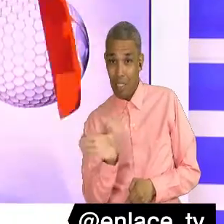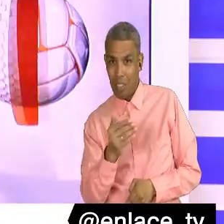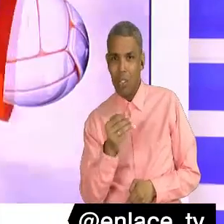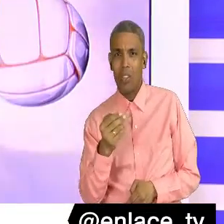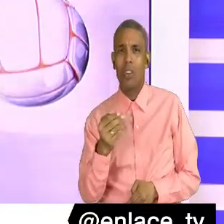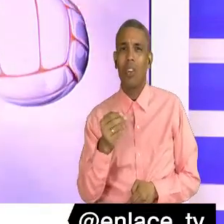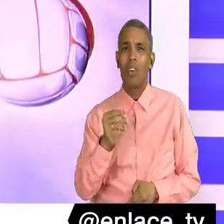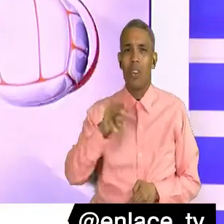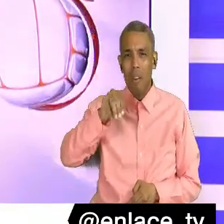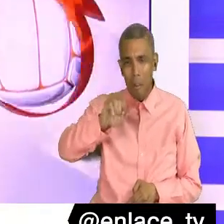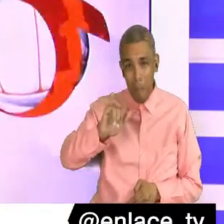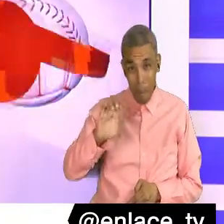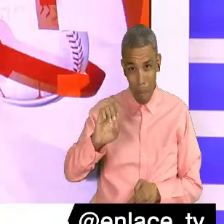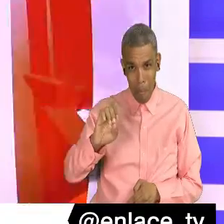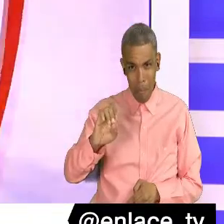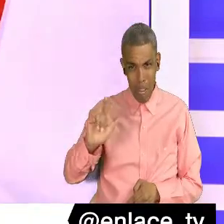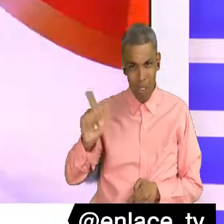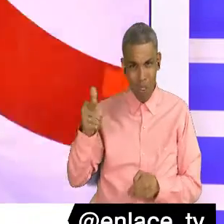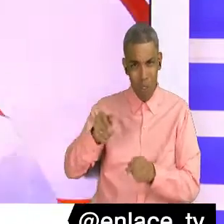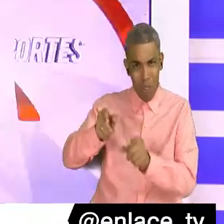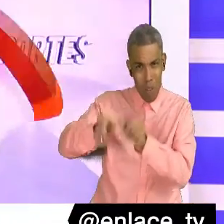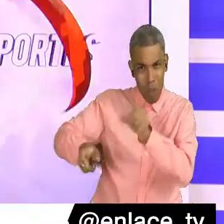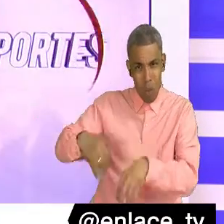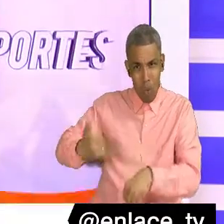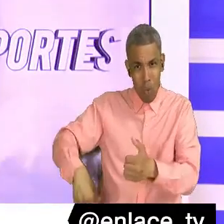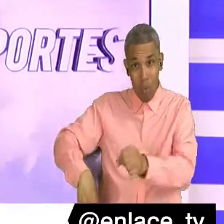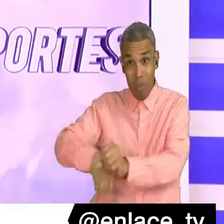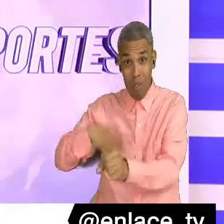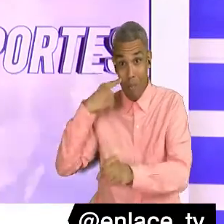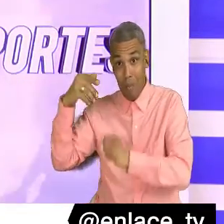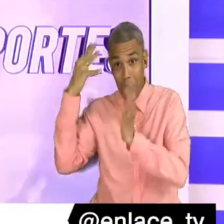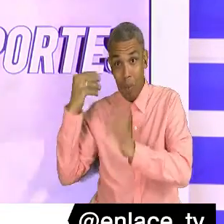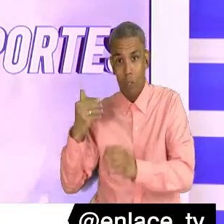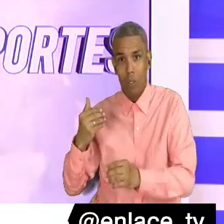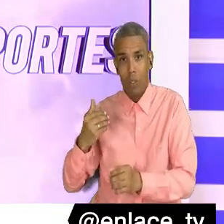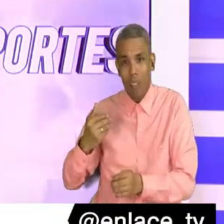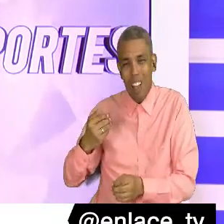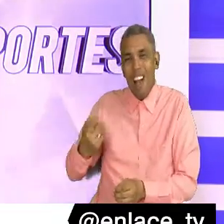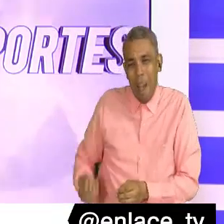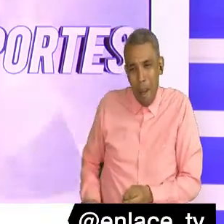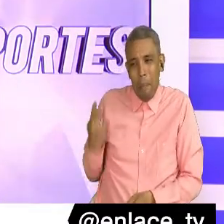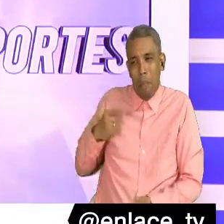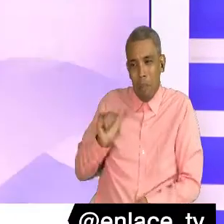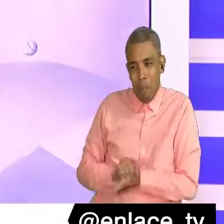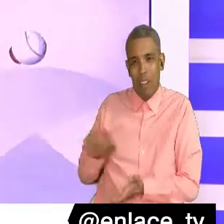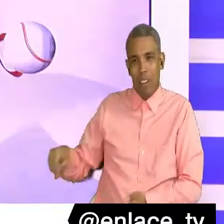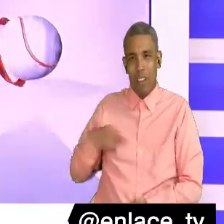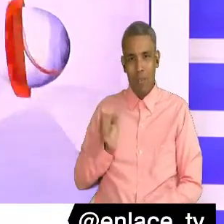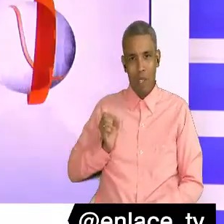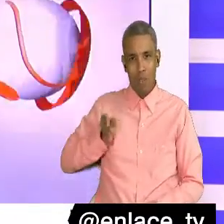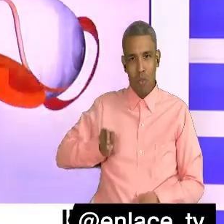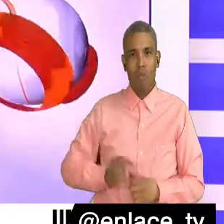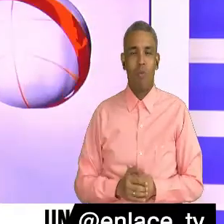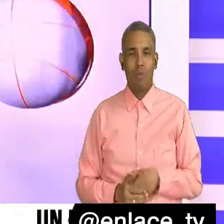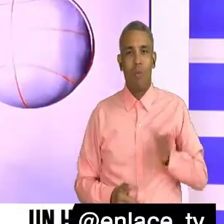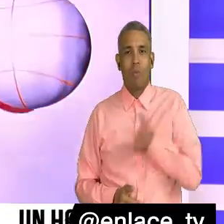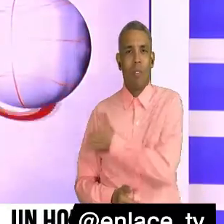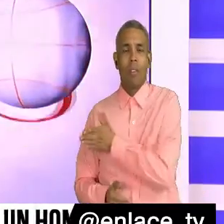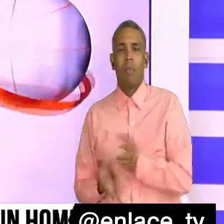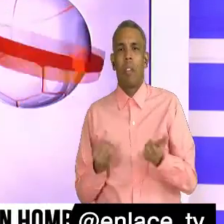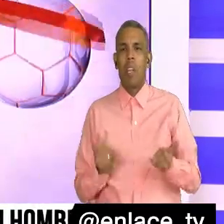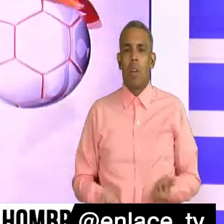Y con miras a destacarse en el torneo deportivo de fútbol DirecTV que se realizará a partir de la próxima semana, empiezan a prepararse los del